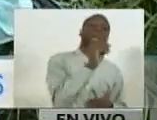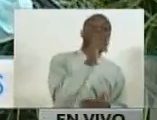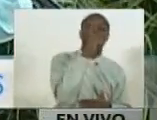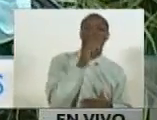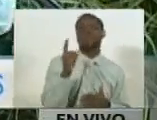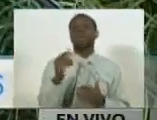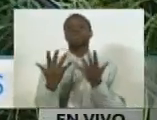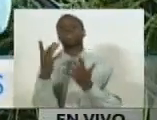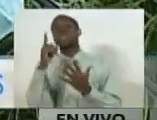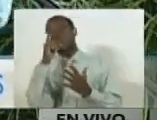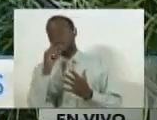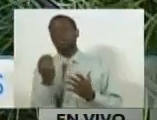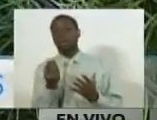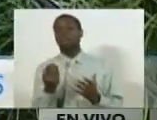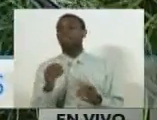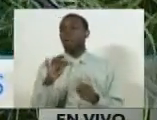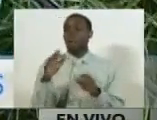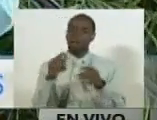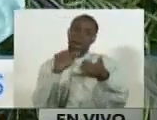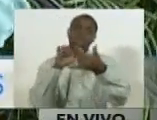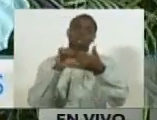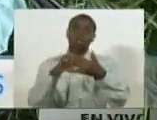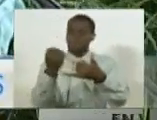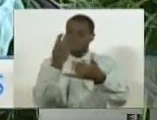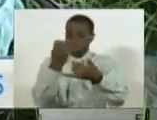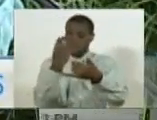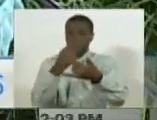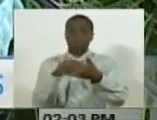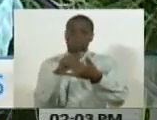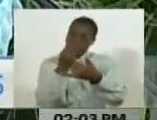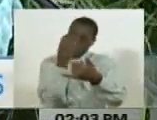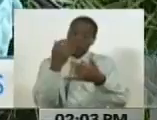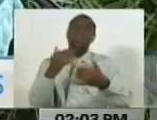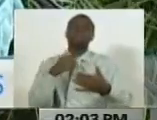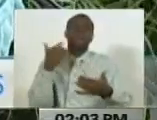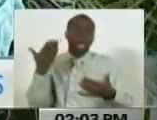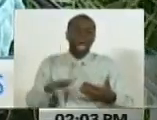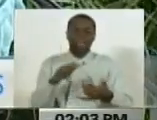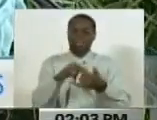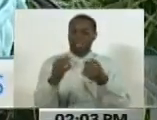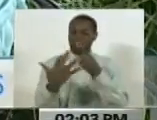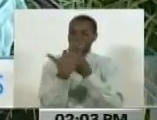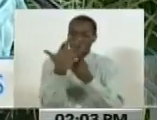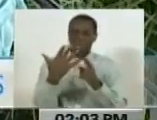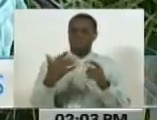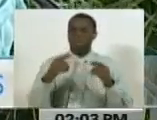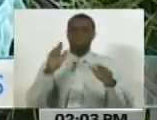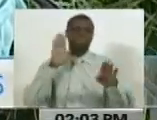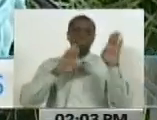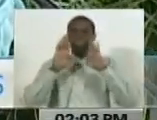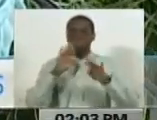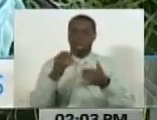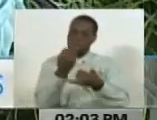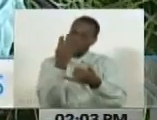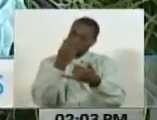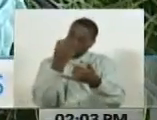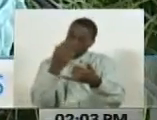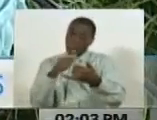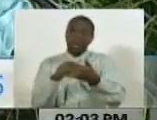todavía, bombardeado aquí por la cultura de la muerte, la anticultura de los antivalores, no